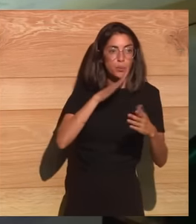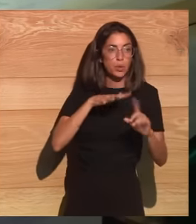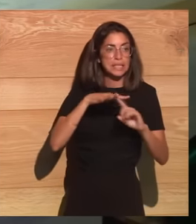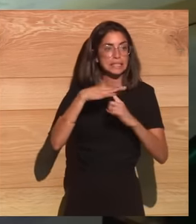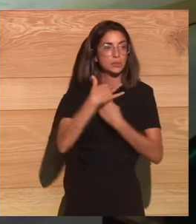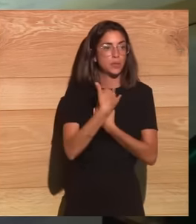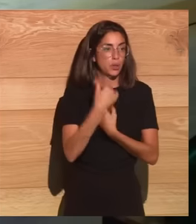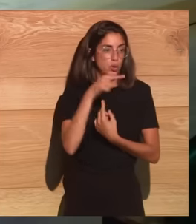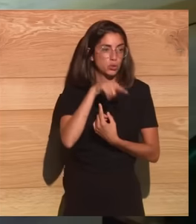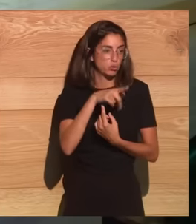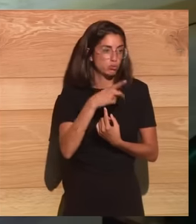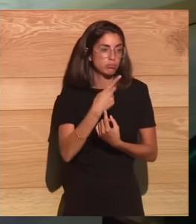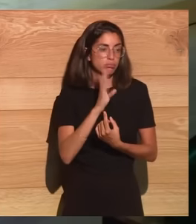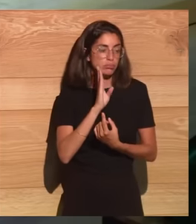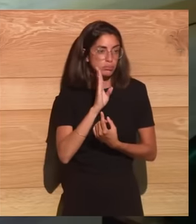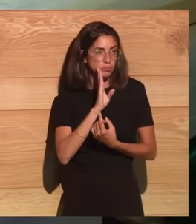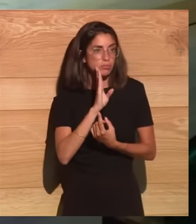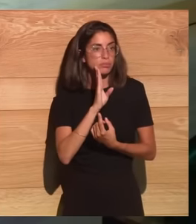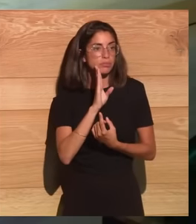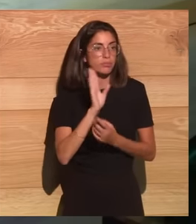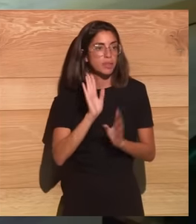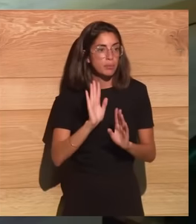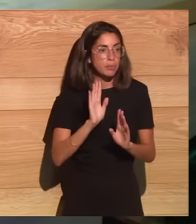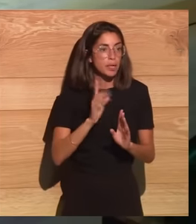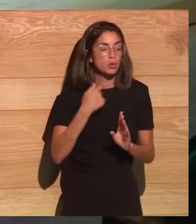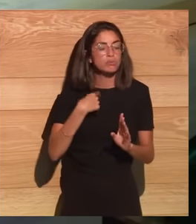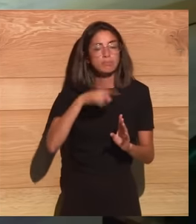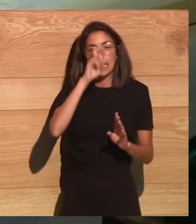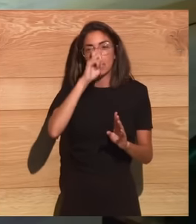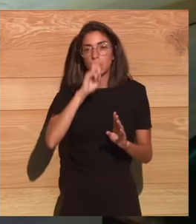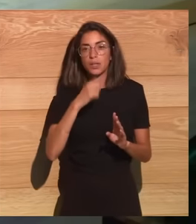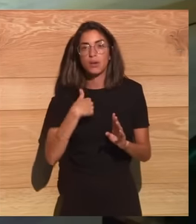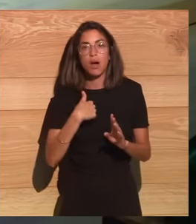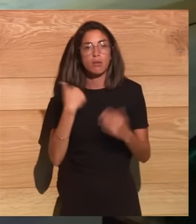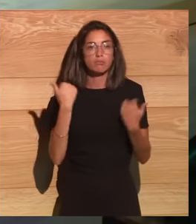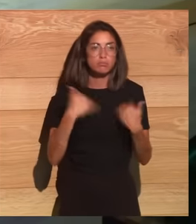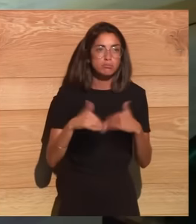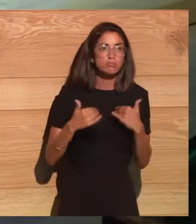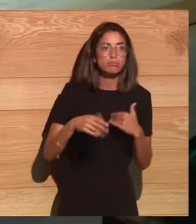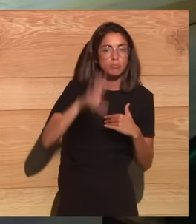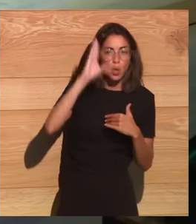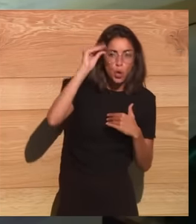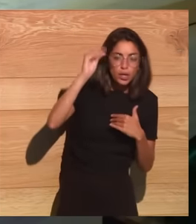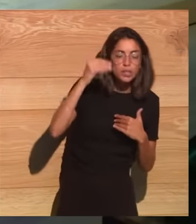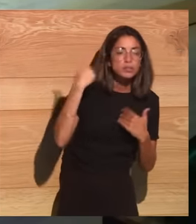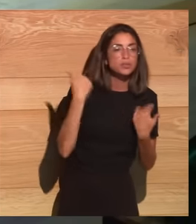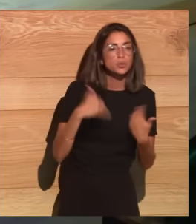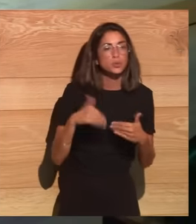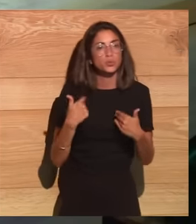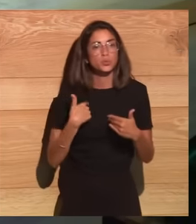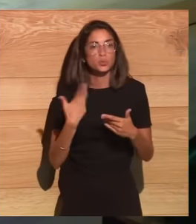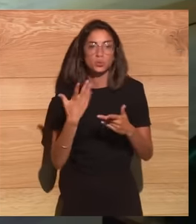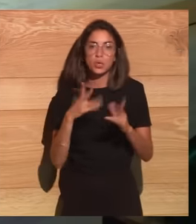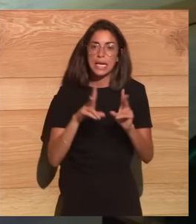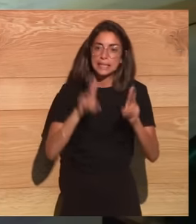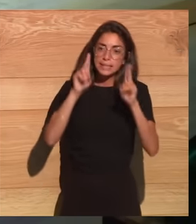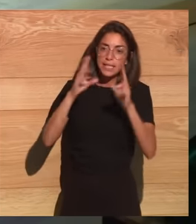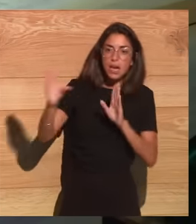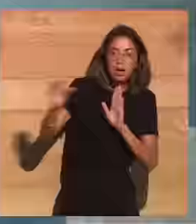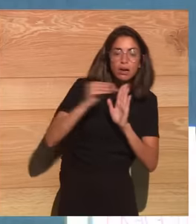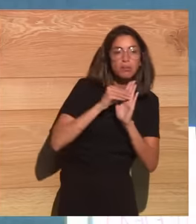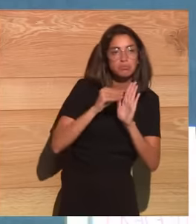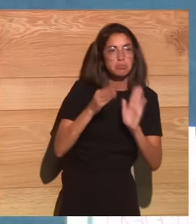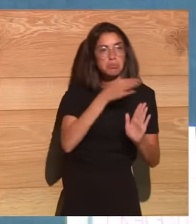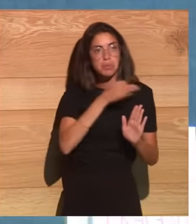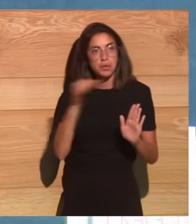en las que mencionabas. Pero claro, luego cuando la recuerda dice, ah, qué bien, qué listo. Qué tío. Qué escena, qué bien traída. Fijaos